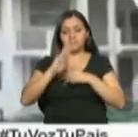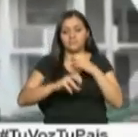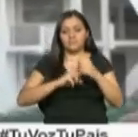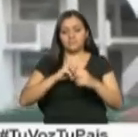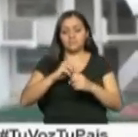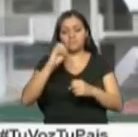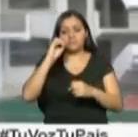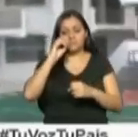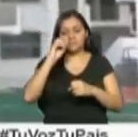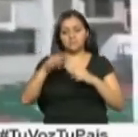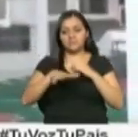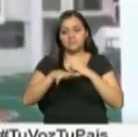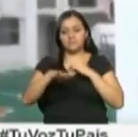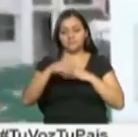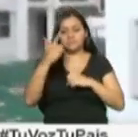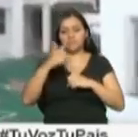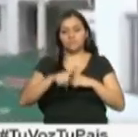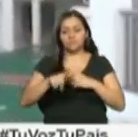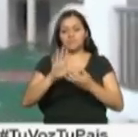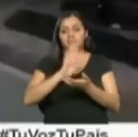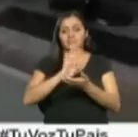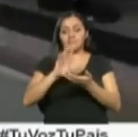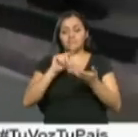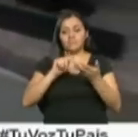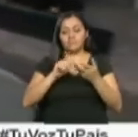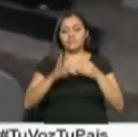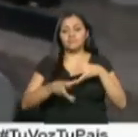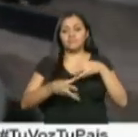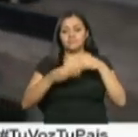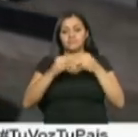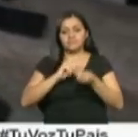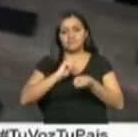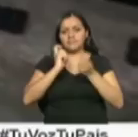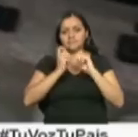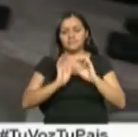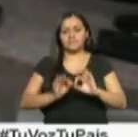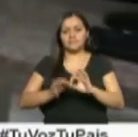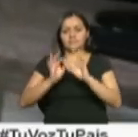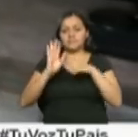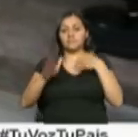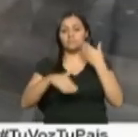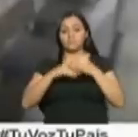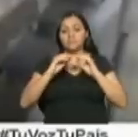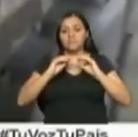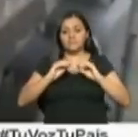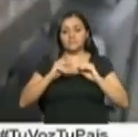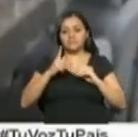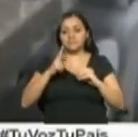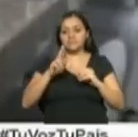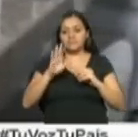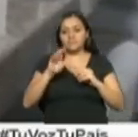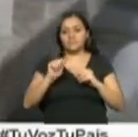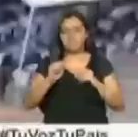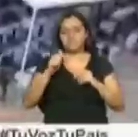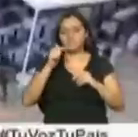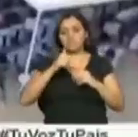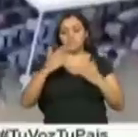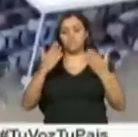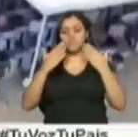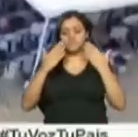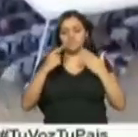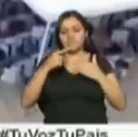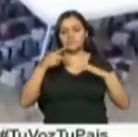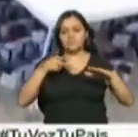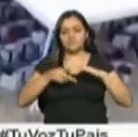Orellana, Los Ríos, Loja y Zamora Chinchipe, además de la repotenciación de la unidad educativa Luis Pauta Rodríguez en Guayaquil,